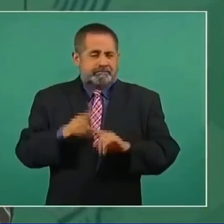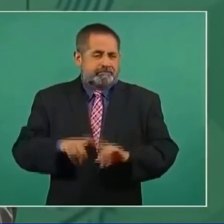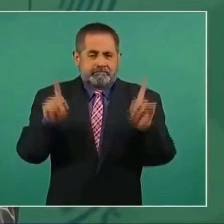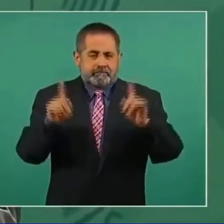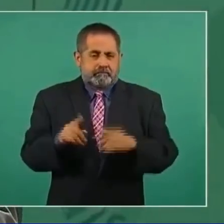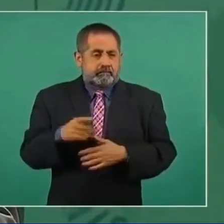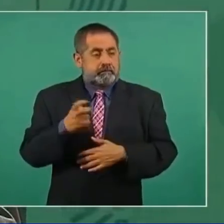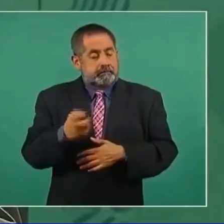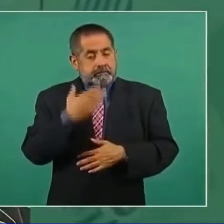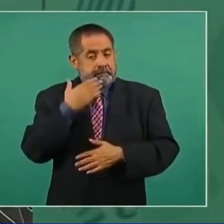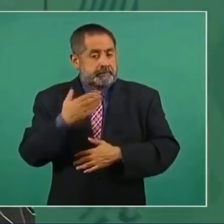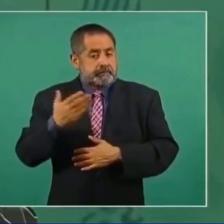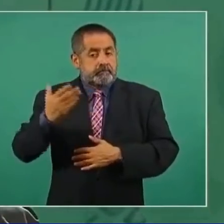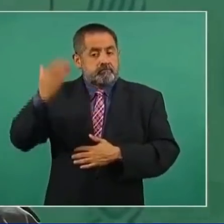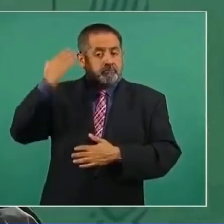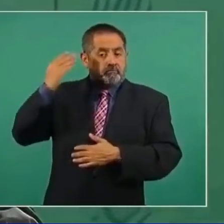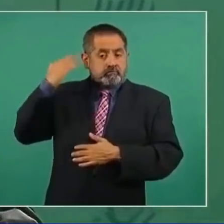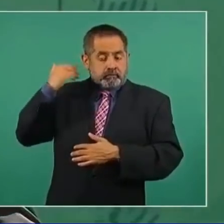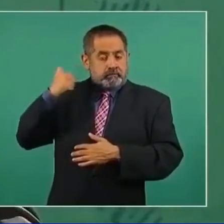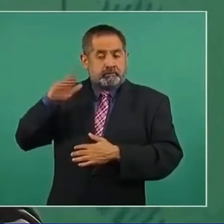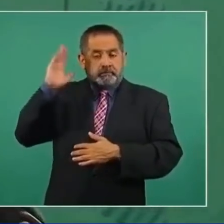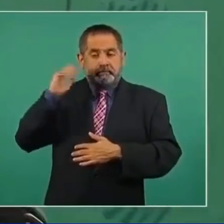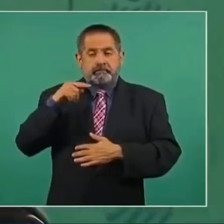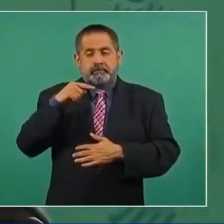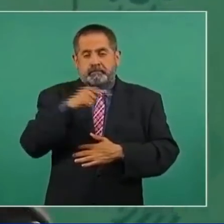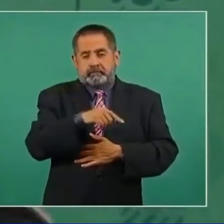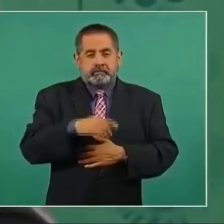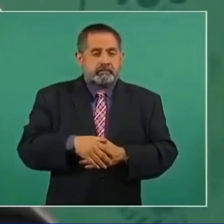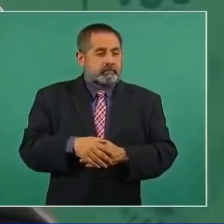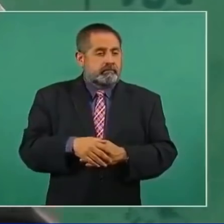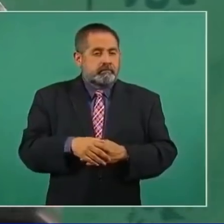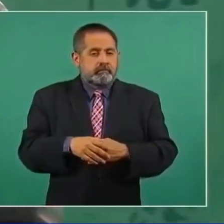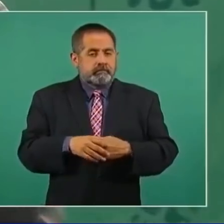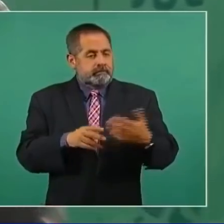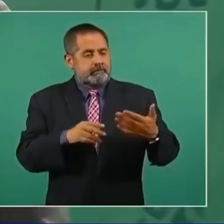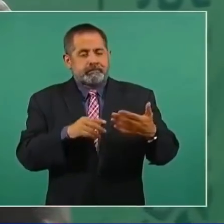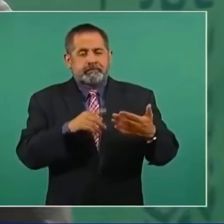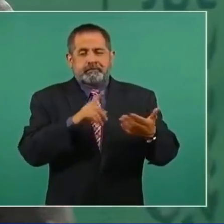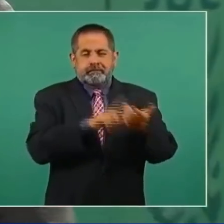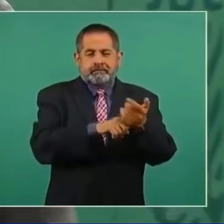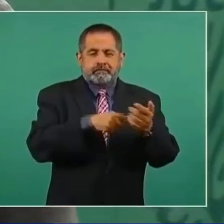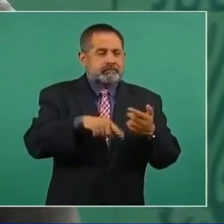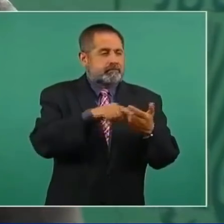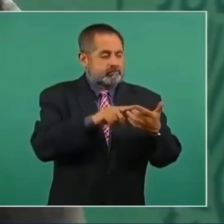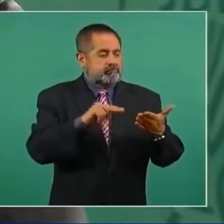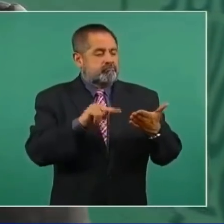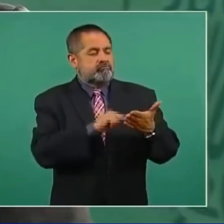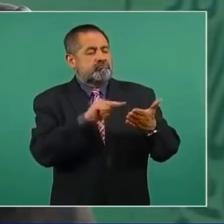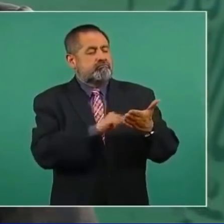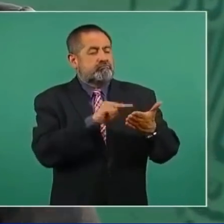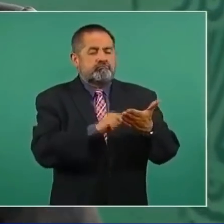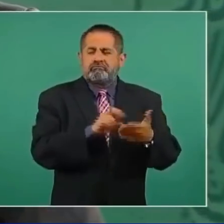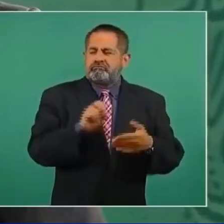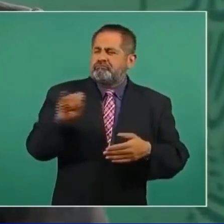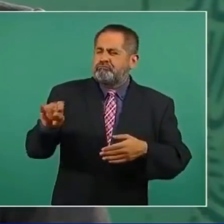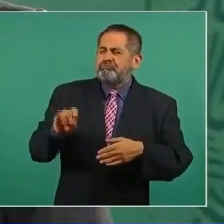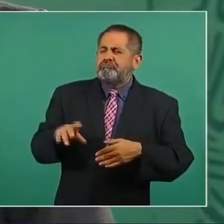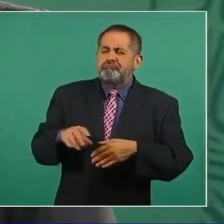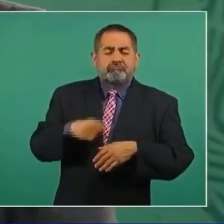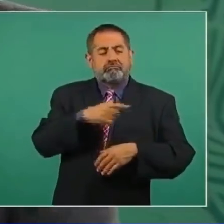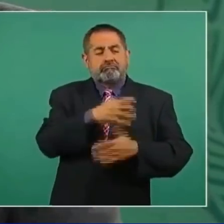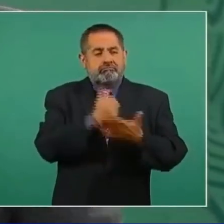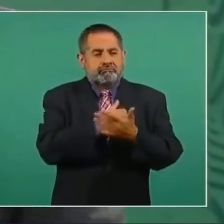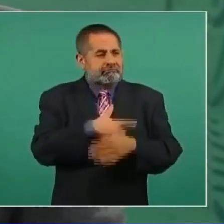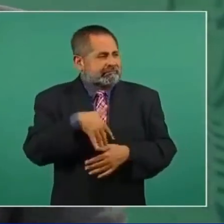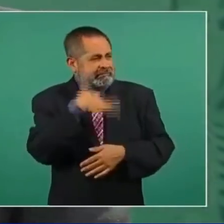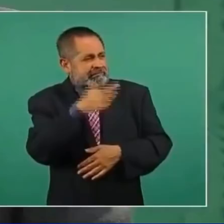y en ese entonces los abajo firmantes avalaban los fraudes.